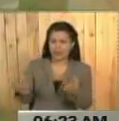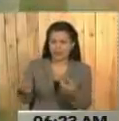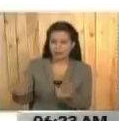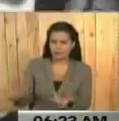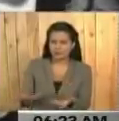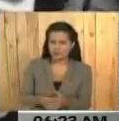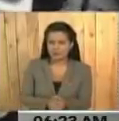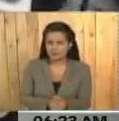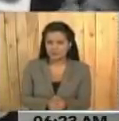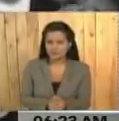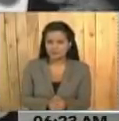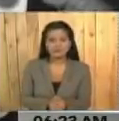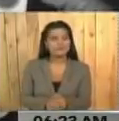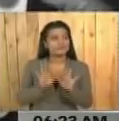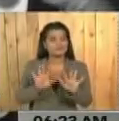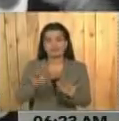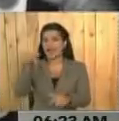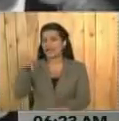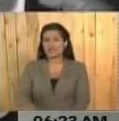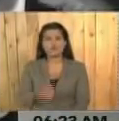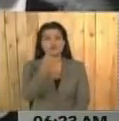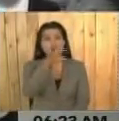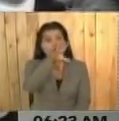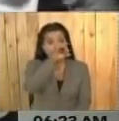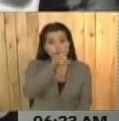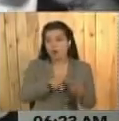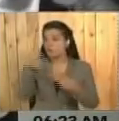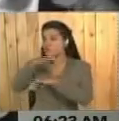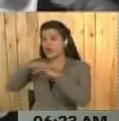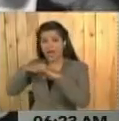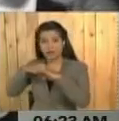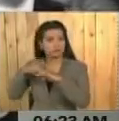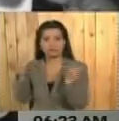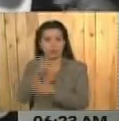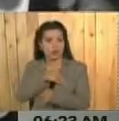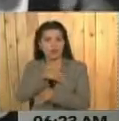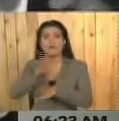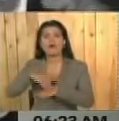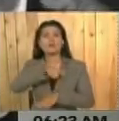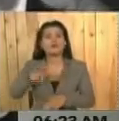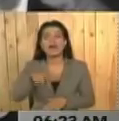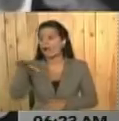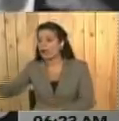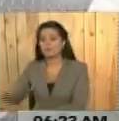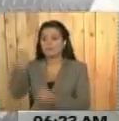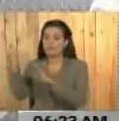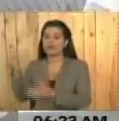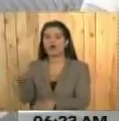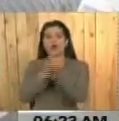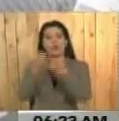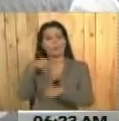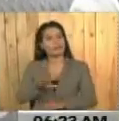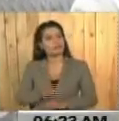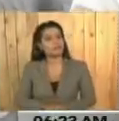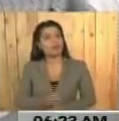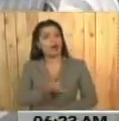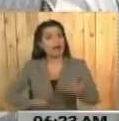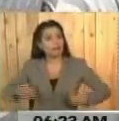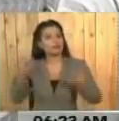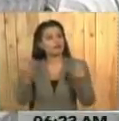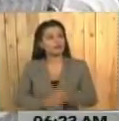desmedida no va a quedar un perro un gato en nuestras calles porque aquí la gente está pasando hambre y de dura Roberto es uno de ellos